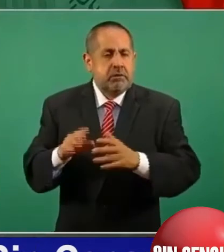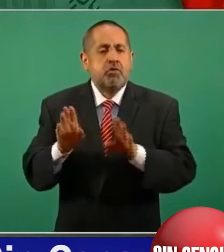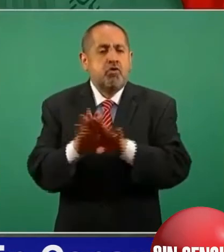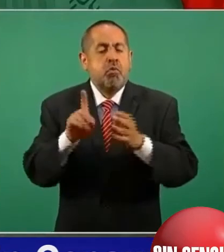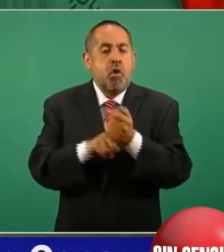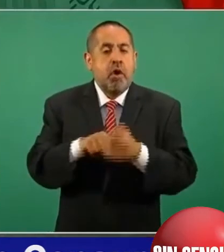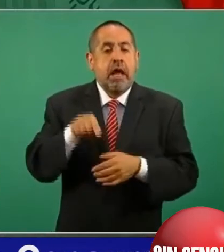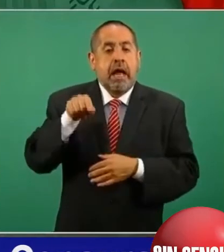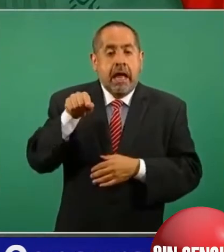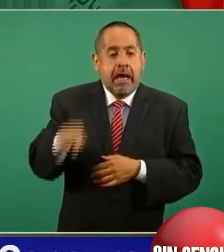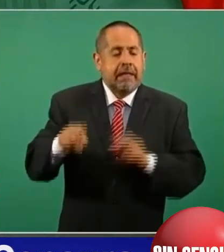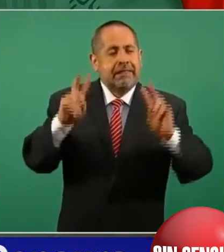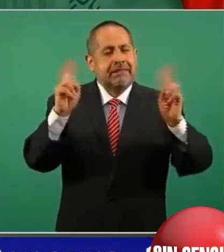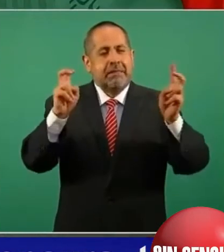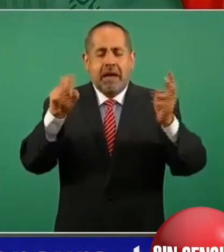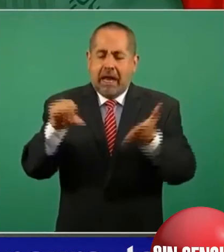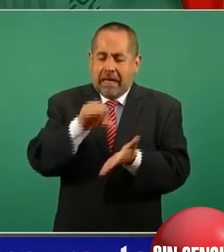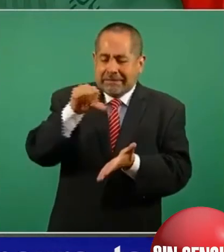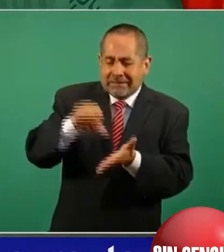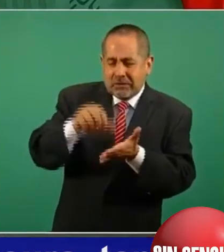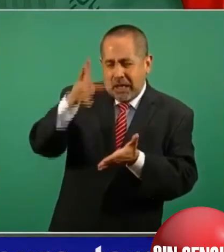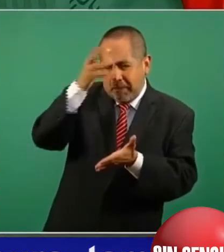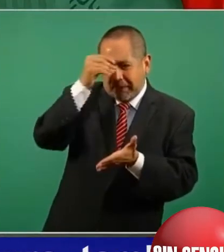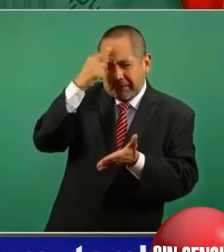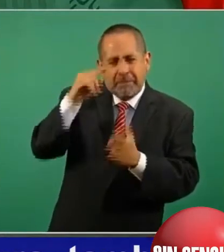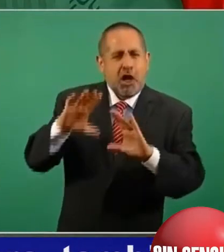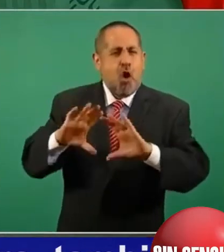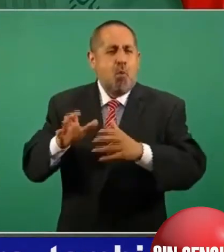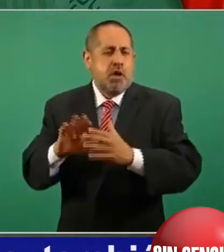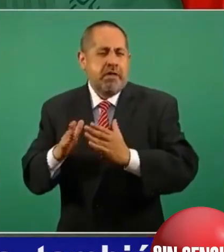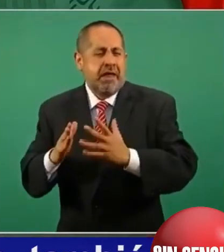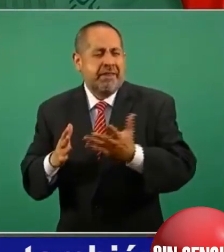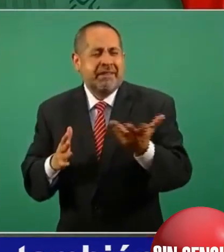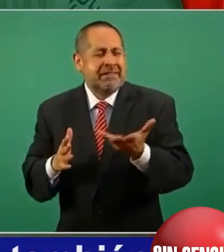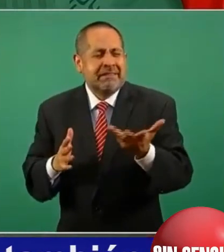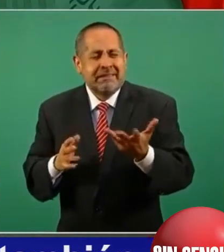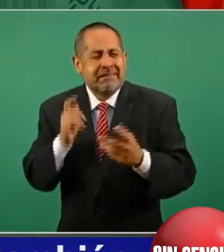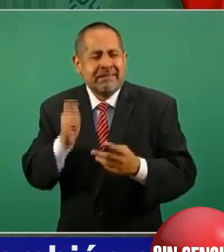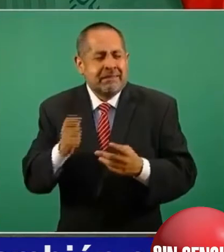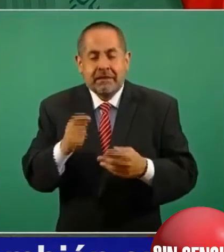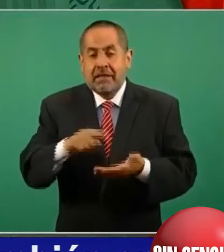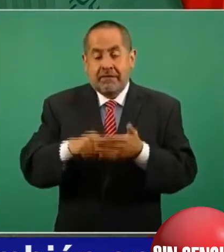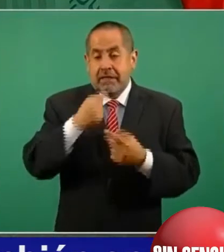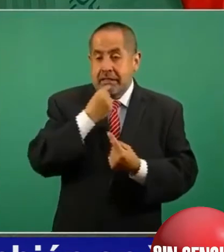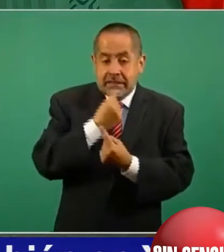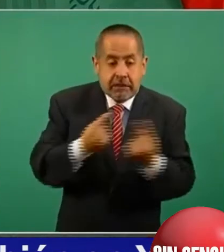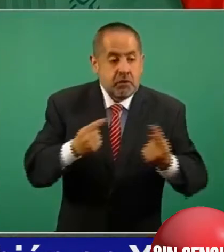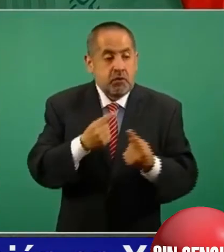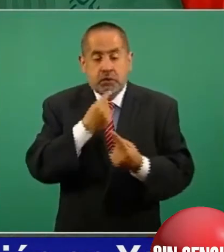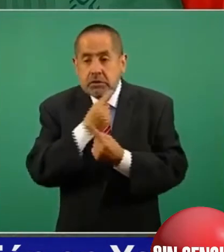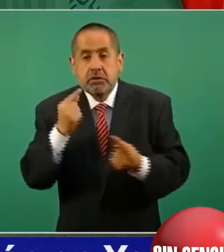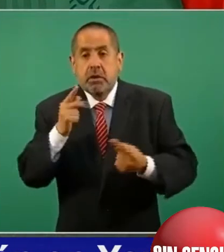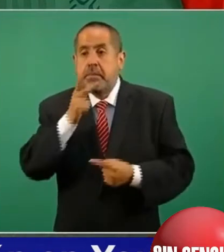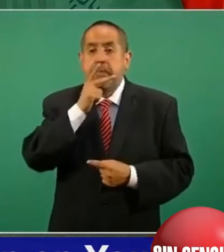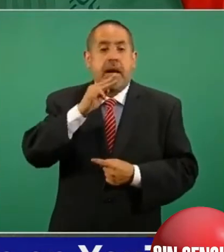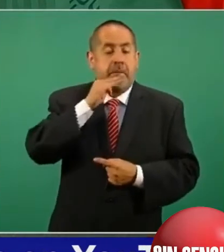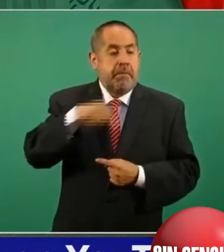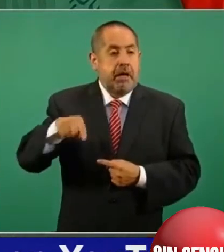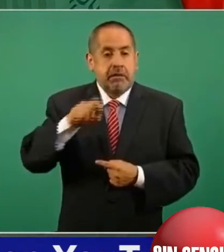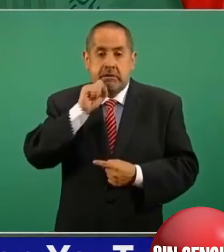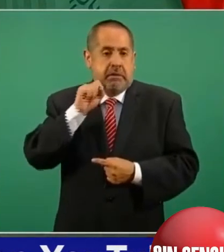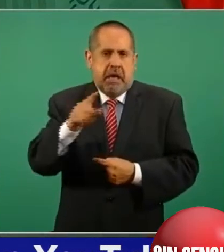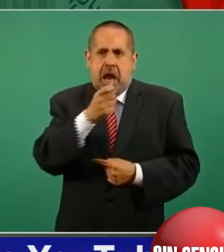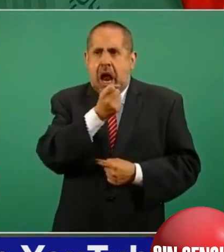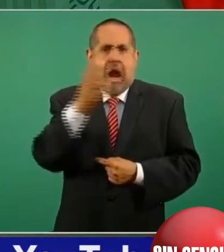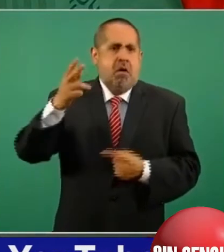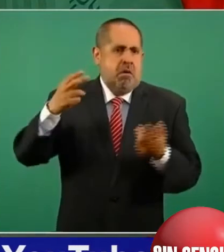un centro de aprendizaje comunitario. Esto quiere decir que las niñas y los niños, las madres y los padres de familia e incluso cualquier